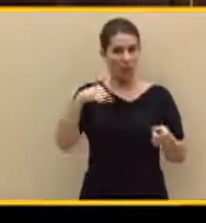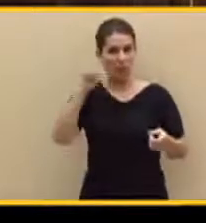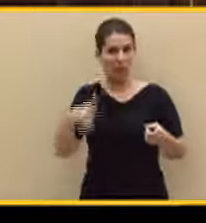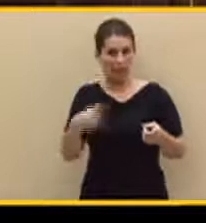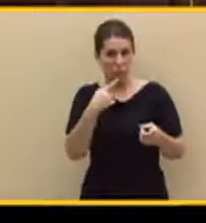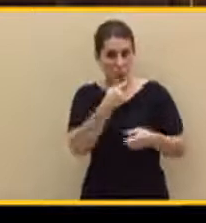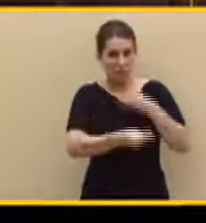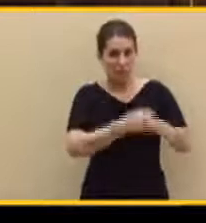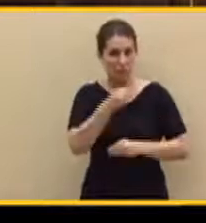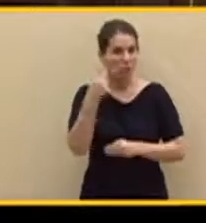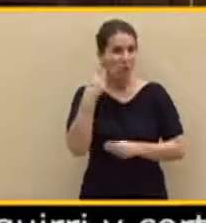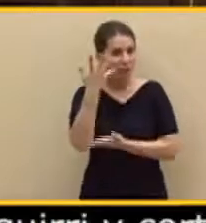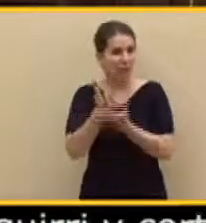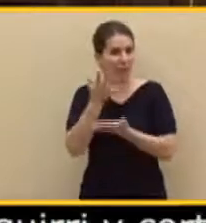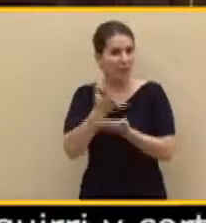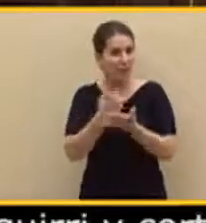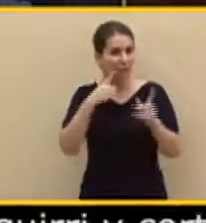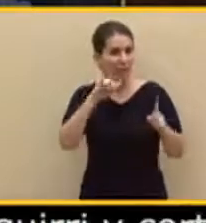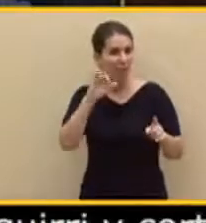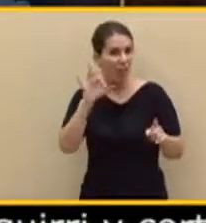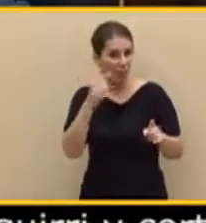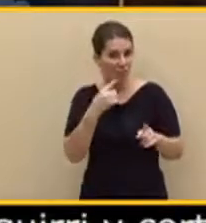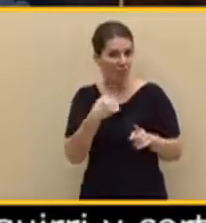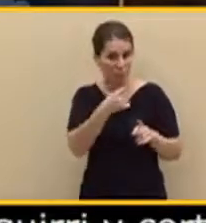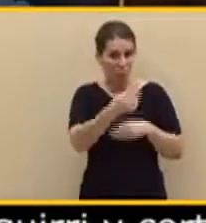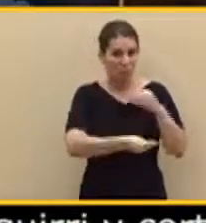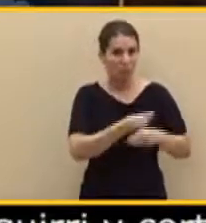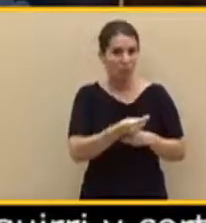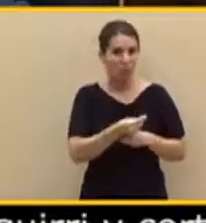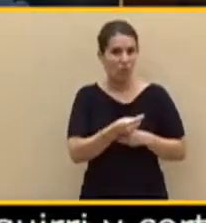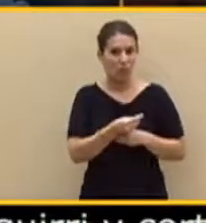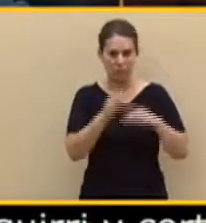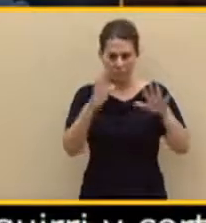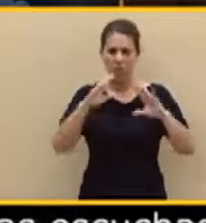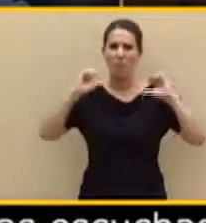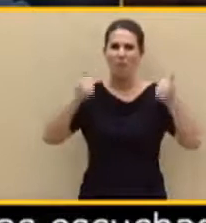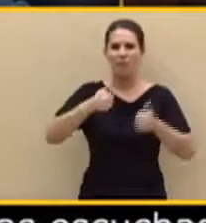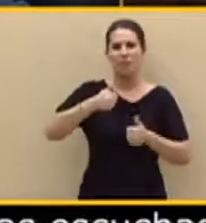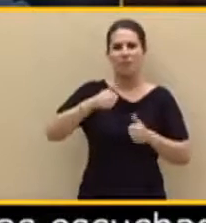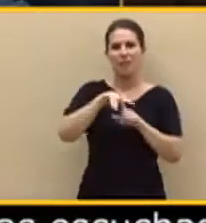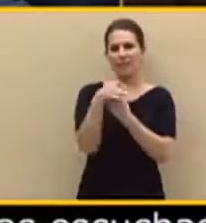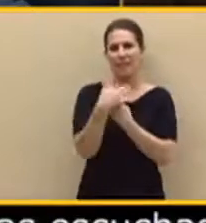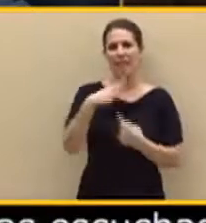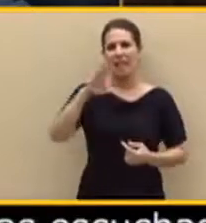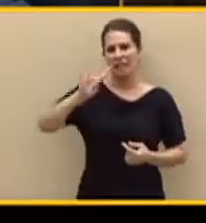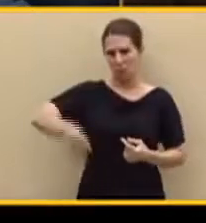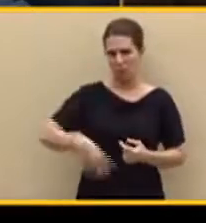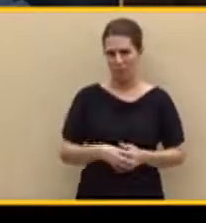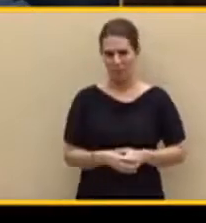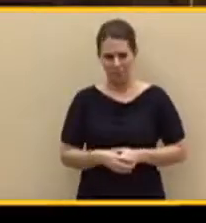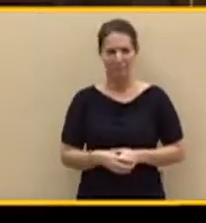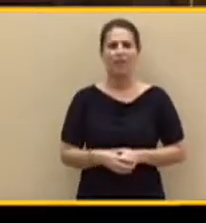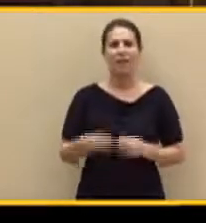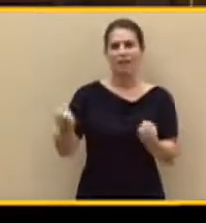escuchas de la Operación Lezo? Miren, vamos a empezar por la Operación Cataluña. Según las informaciones disponibles,